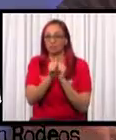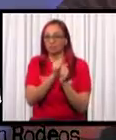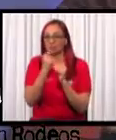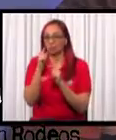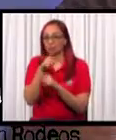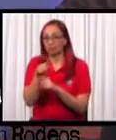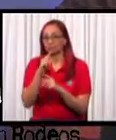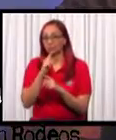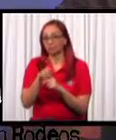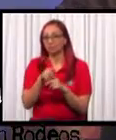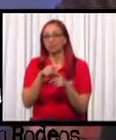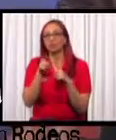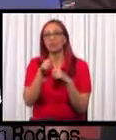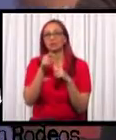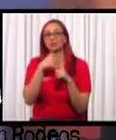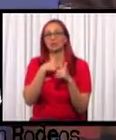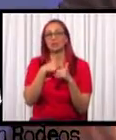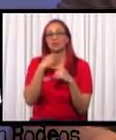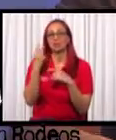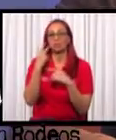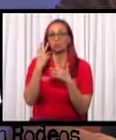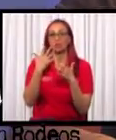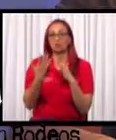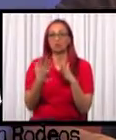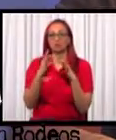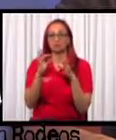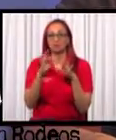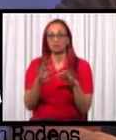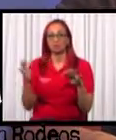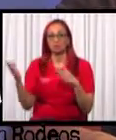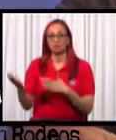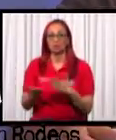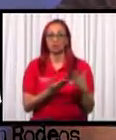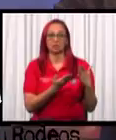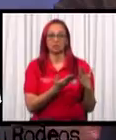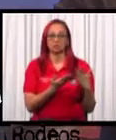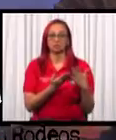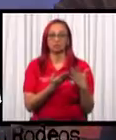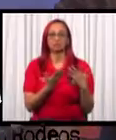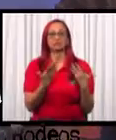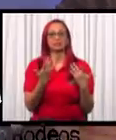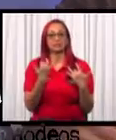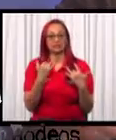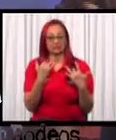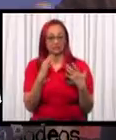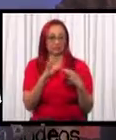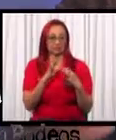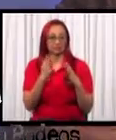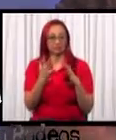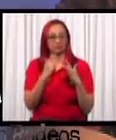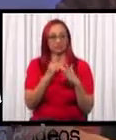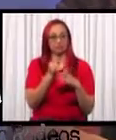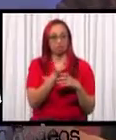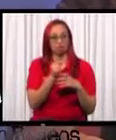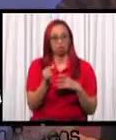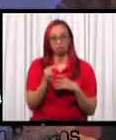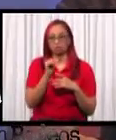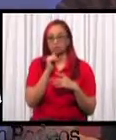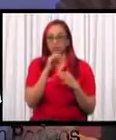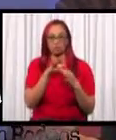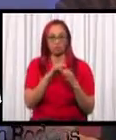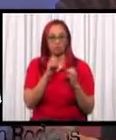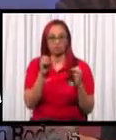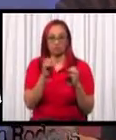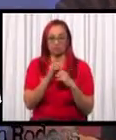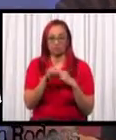hasta tienen políticas de importar insumos sin costos, impuestos ni nada de este tipo.